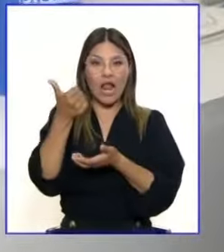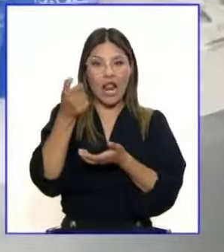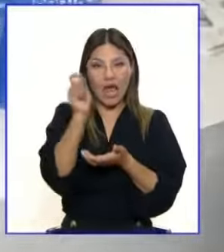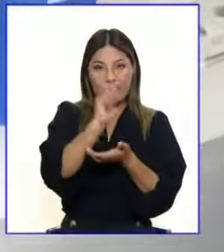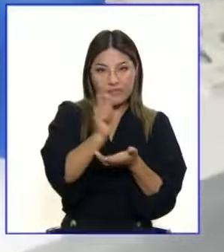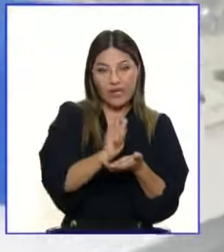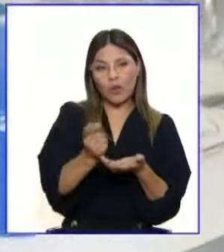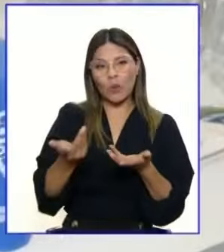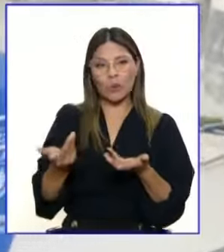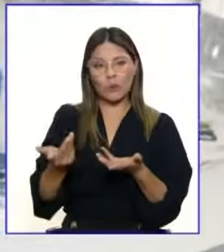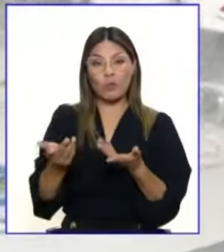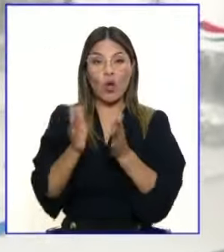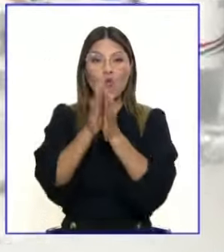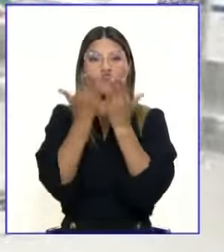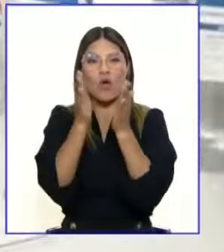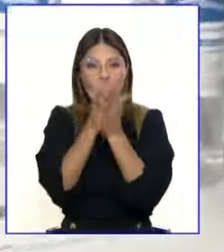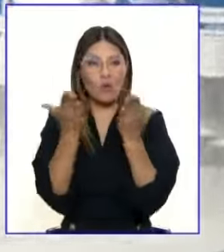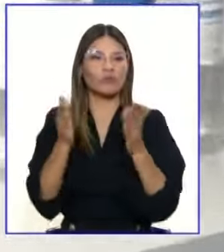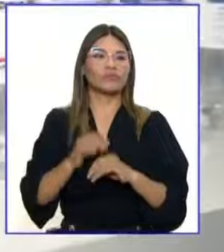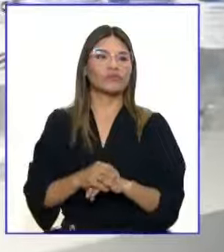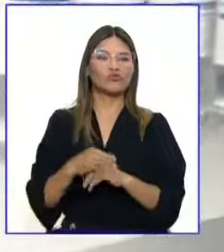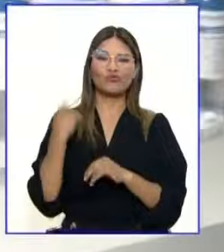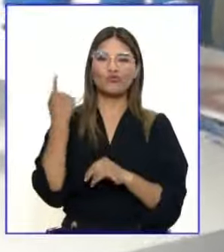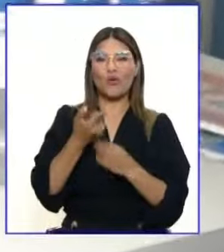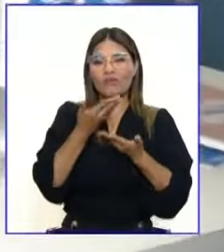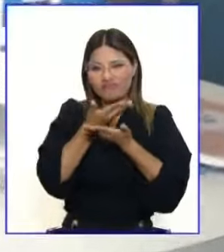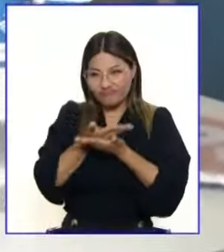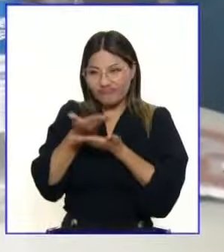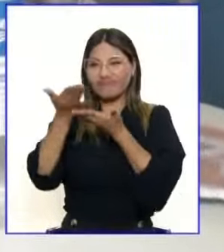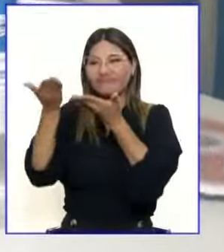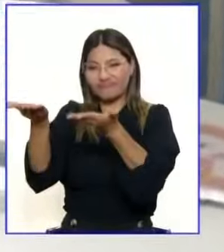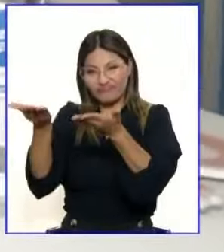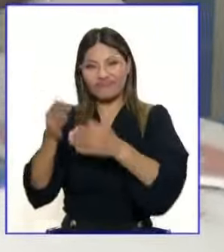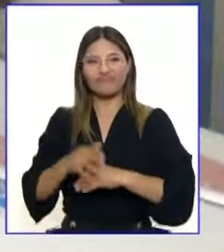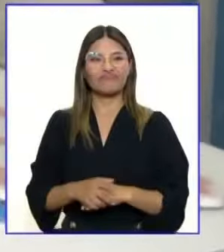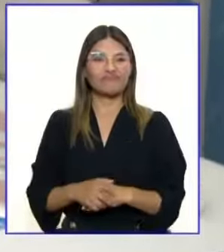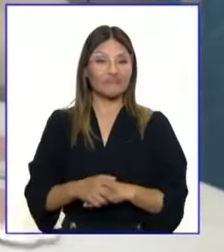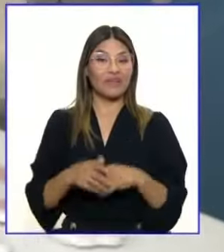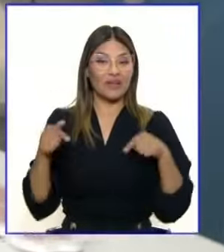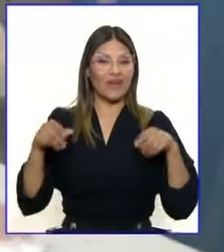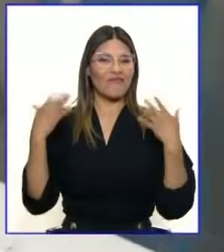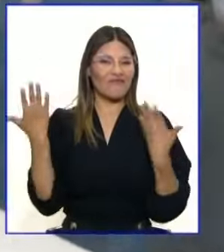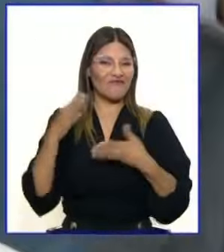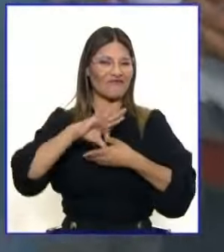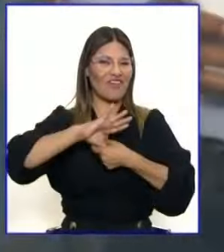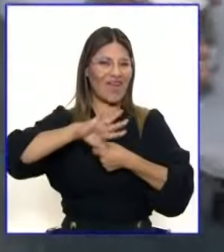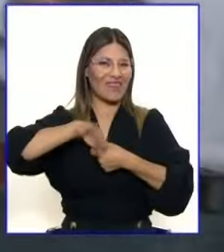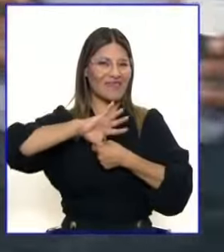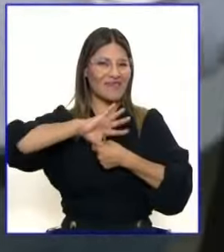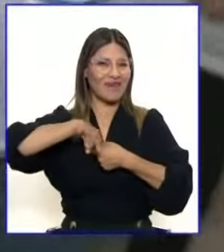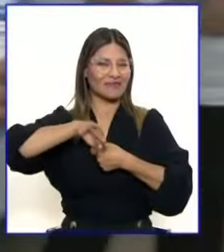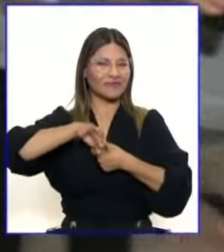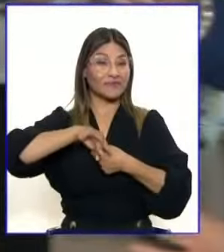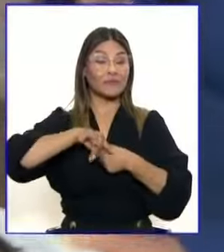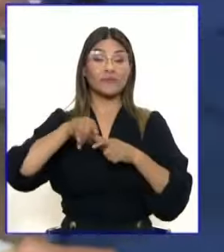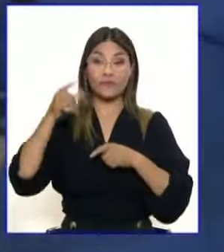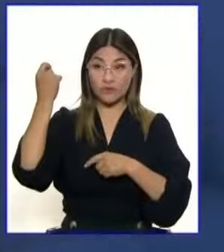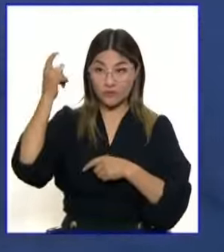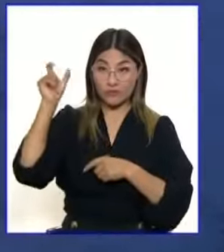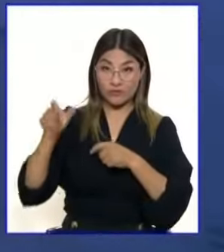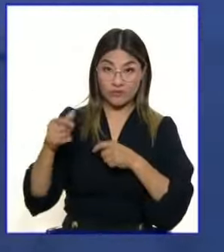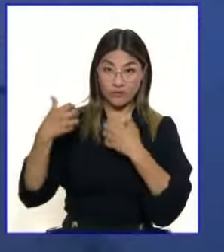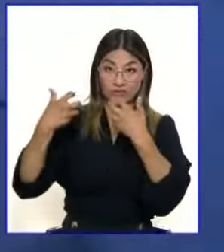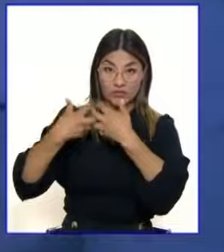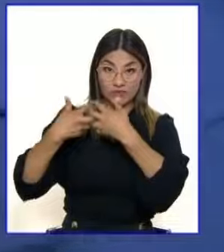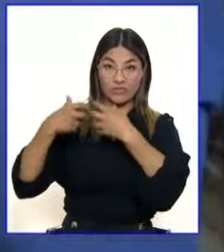lapiceros, cuadernos y toda nuestra oferta en esta feria. El público didácticamente puede entender y comprender qué hace CEDAPAC.